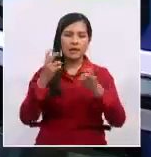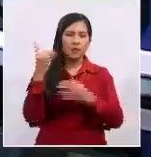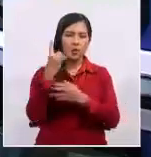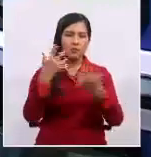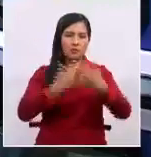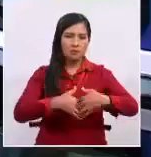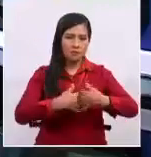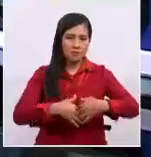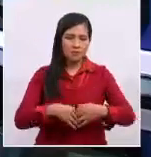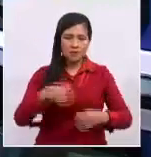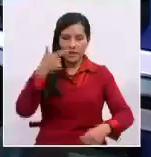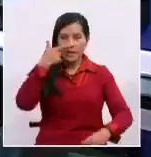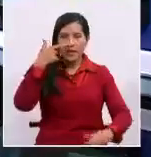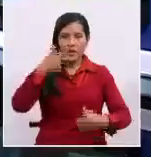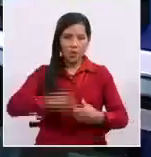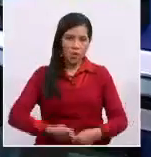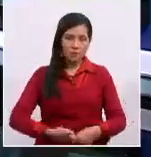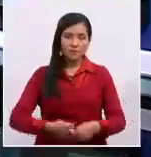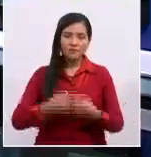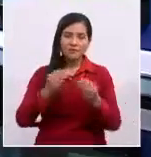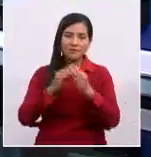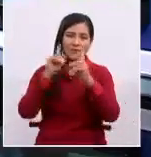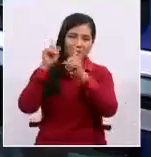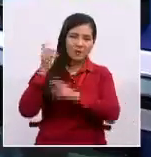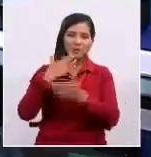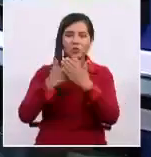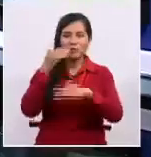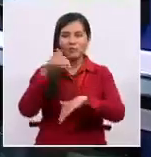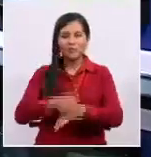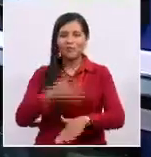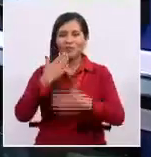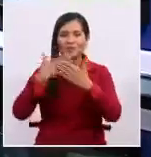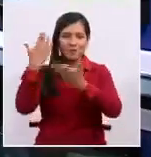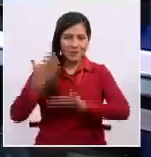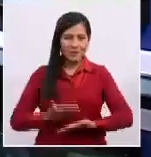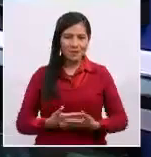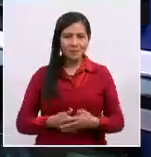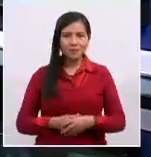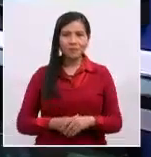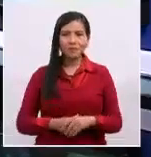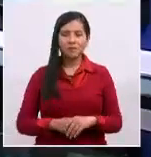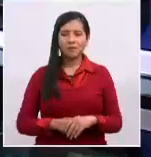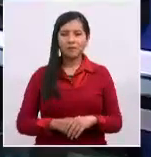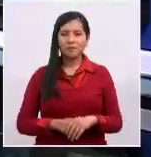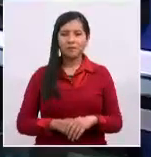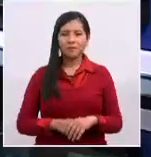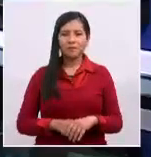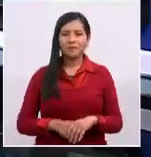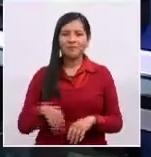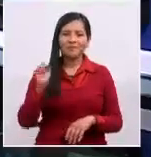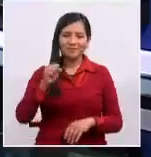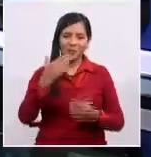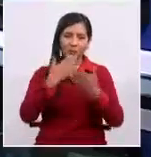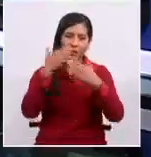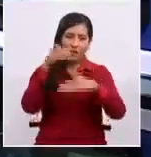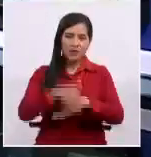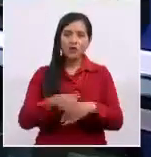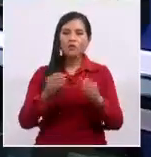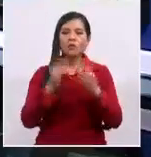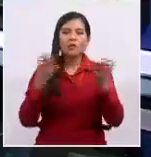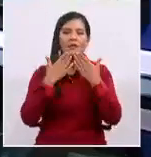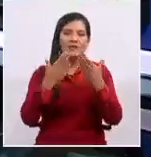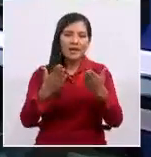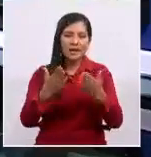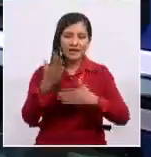de hidrocarburos. ¿Qué tal, Alejandro? Qué gusto, buenas noches, bienvenido a Primer Plano. Muy buenas noches, Iván, muchas gracias por